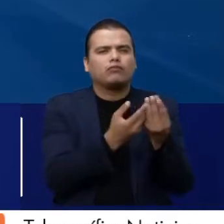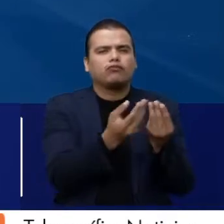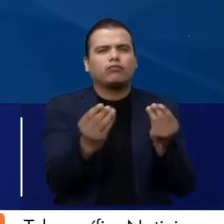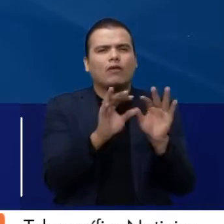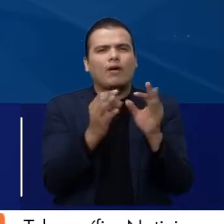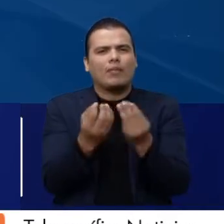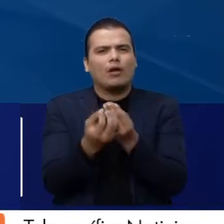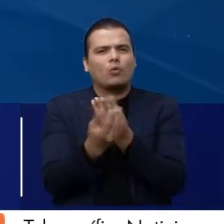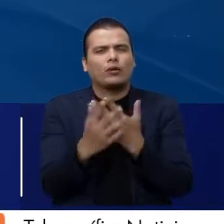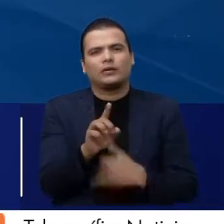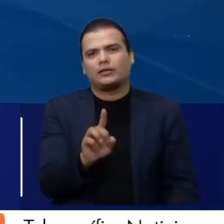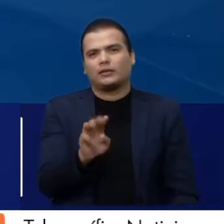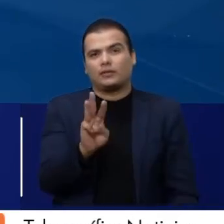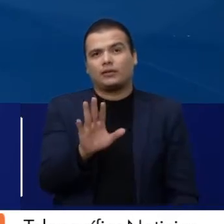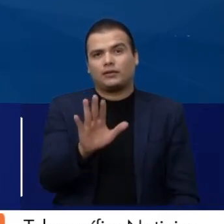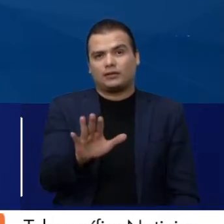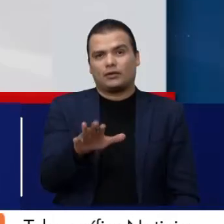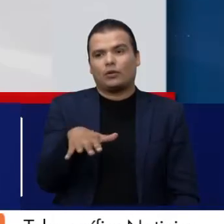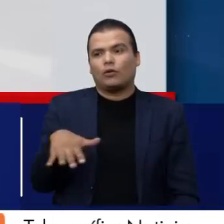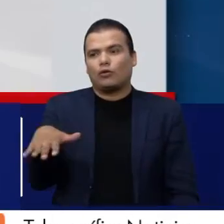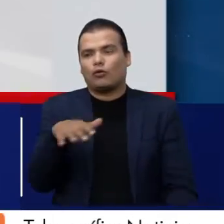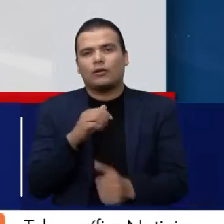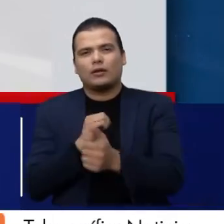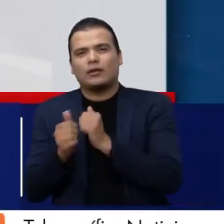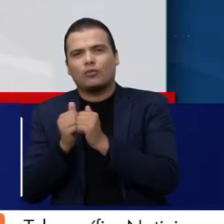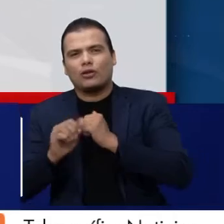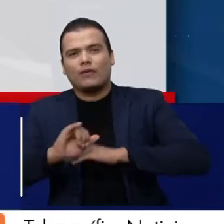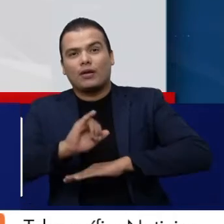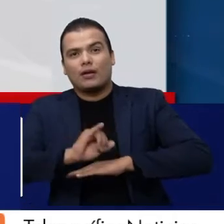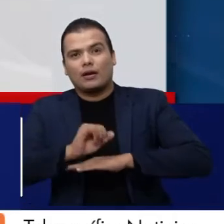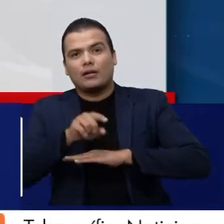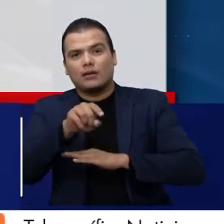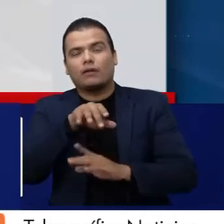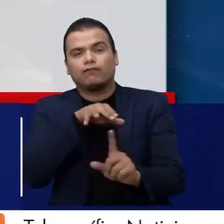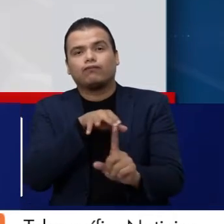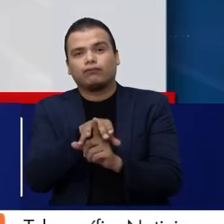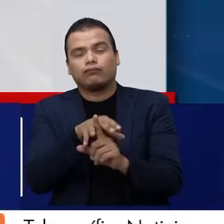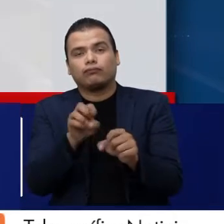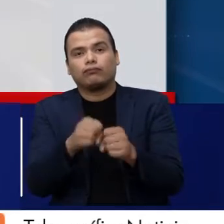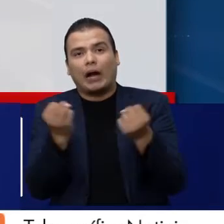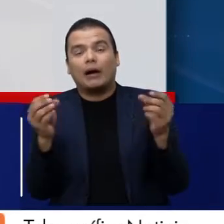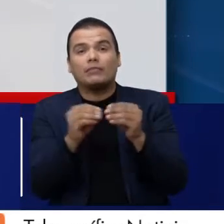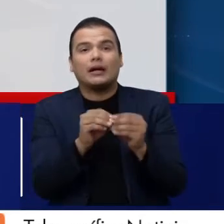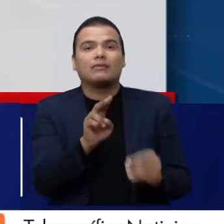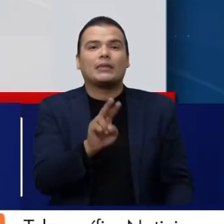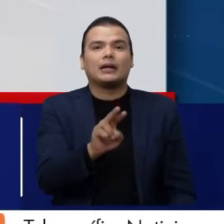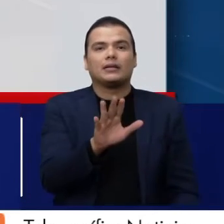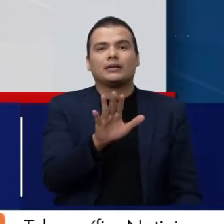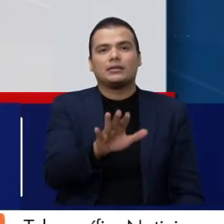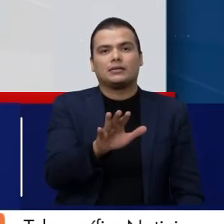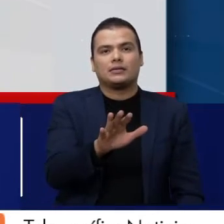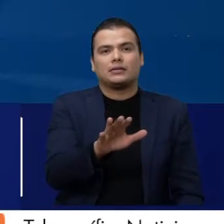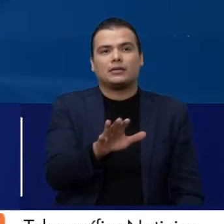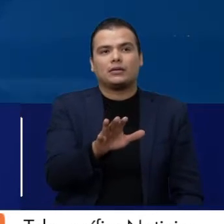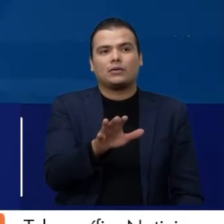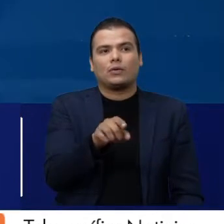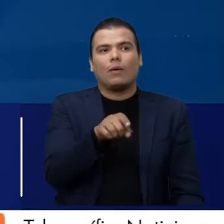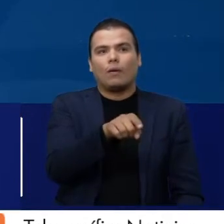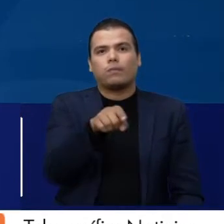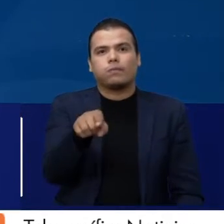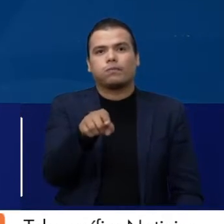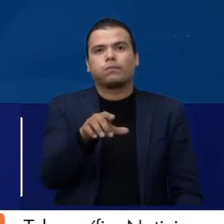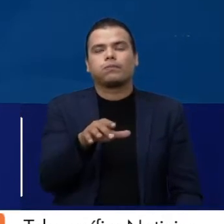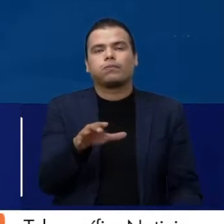2 estructuras públicas que son polideportivos, más una iglesia comunitaria y 25 cultivos de pancobera afectados.